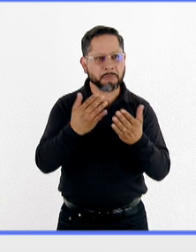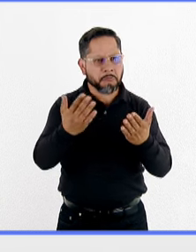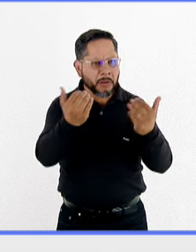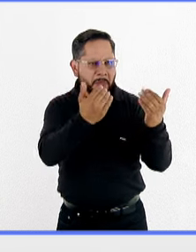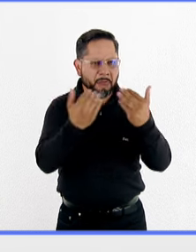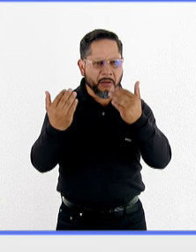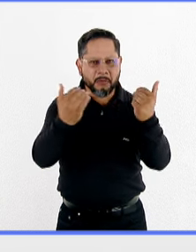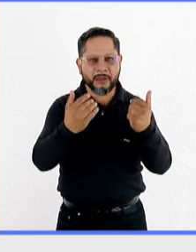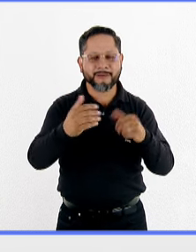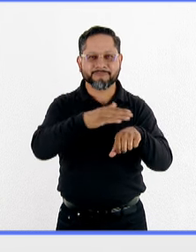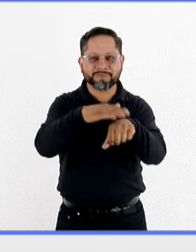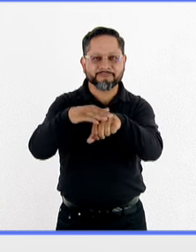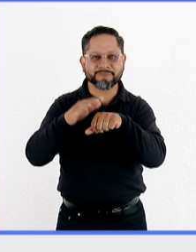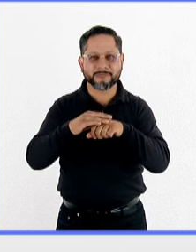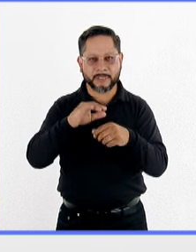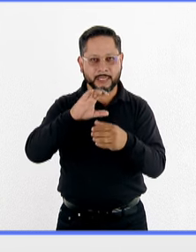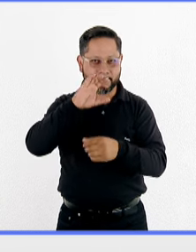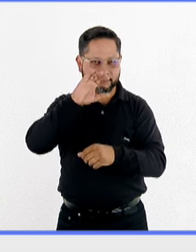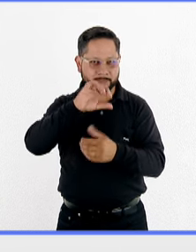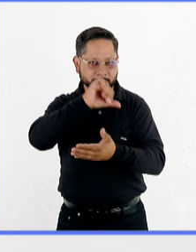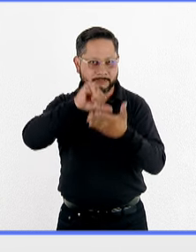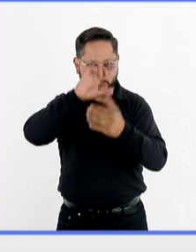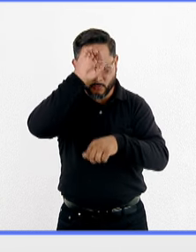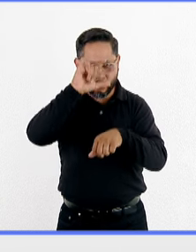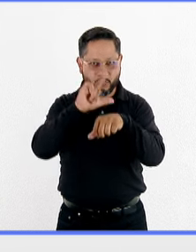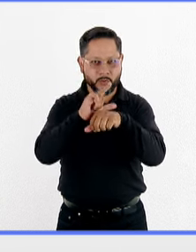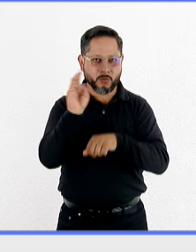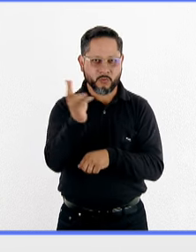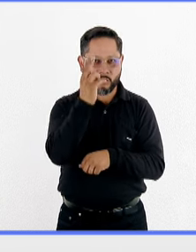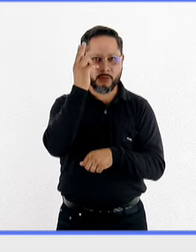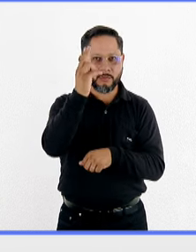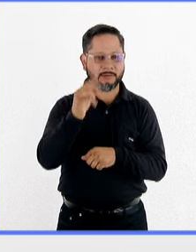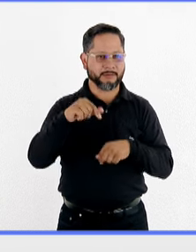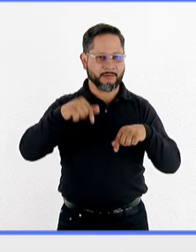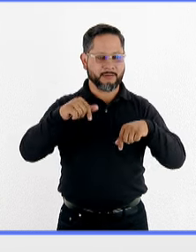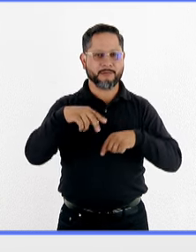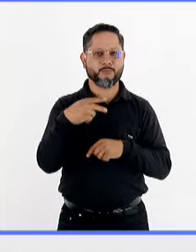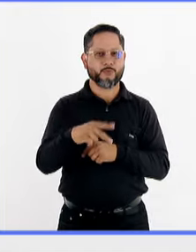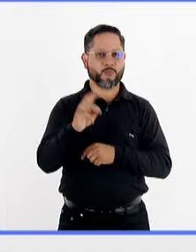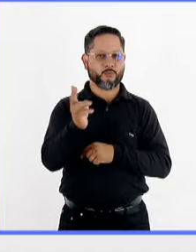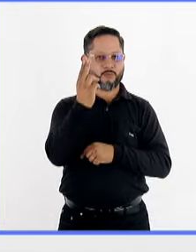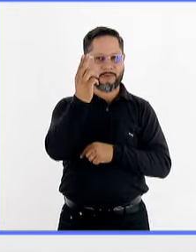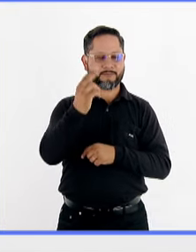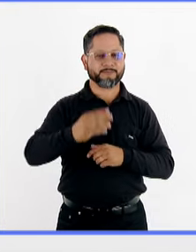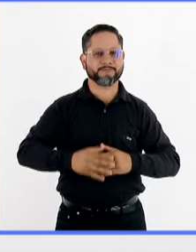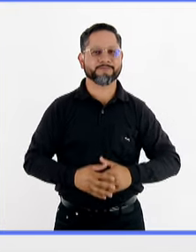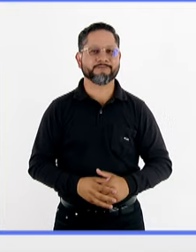durante 3 días en el Centro Cultural Universitario y otras sedes de la UNAM.